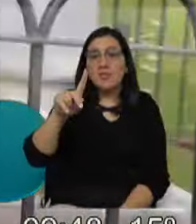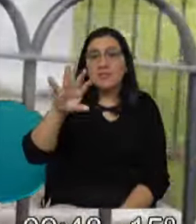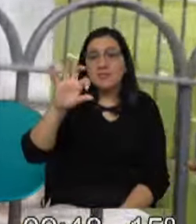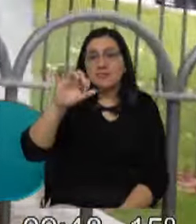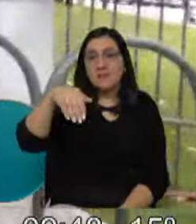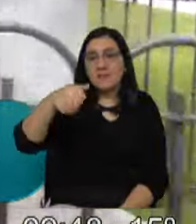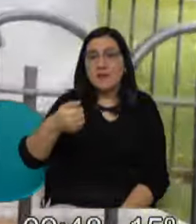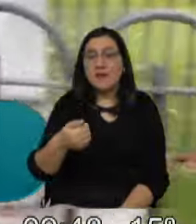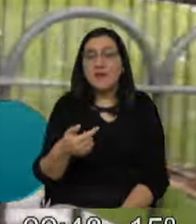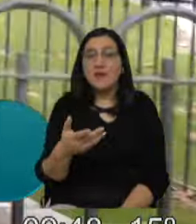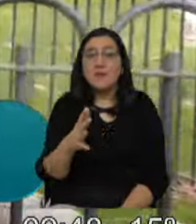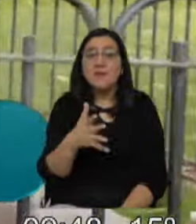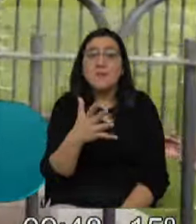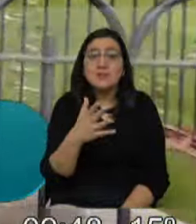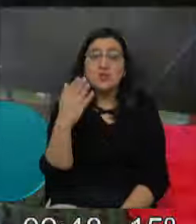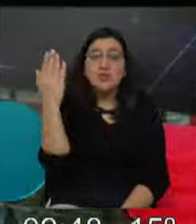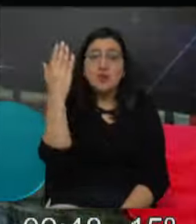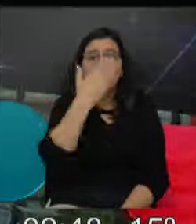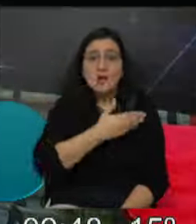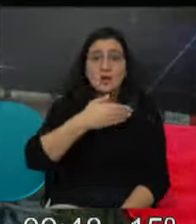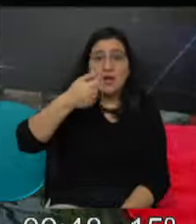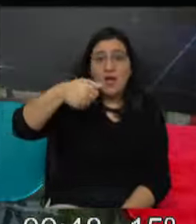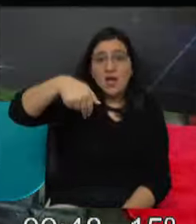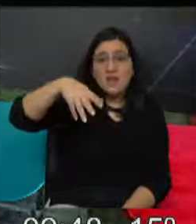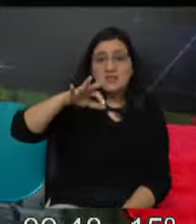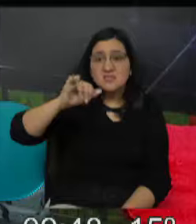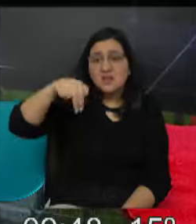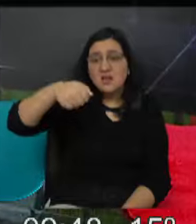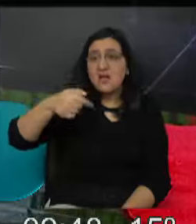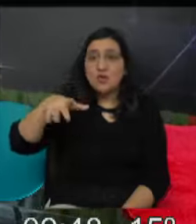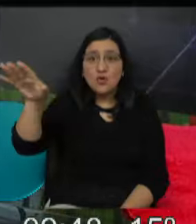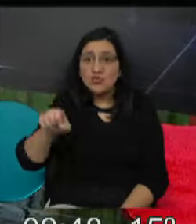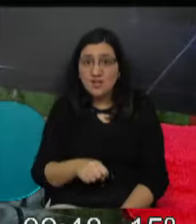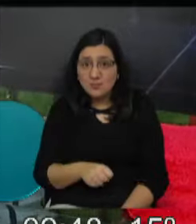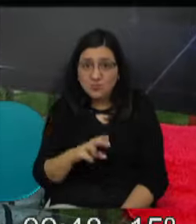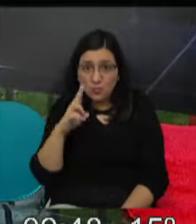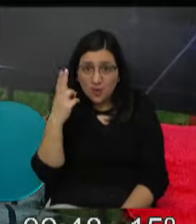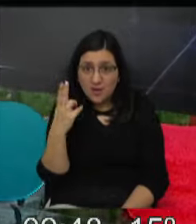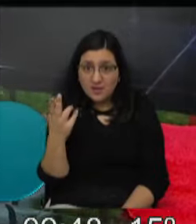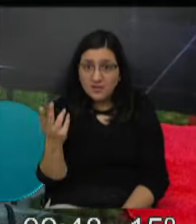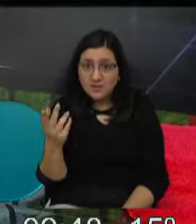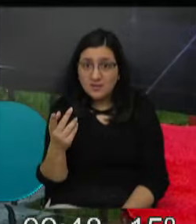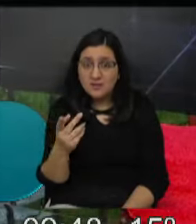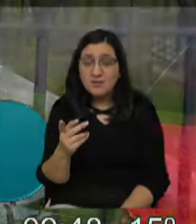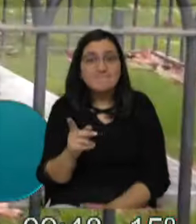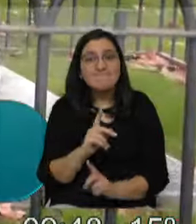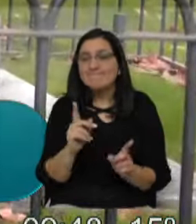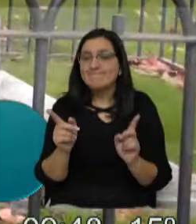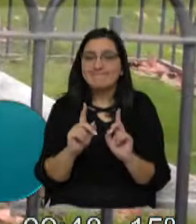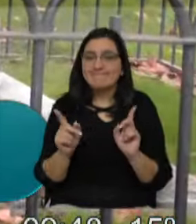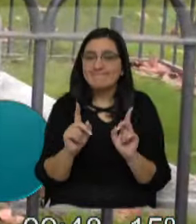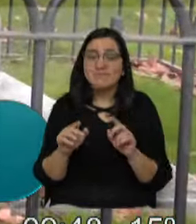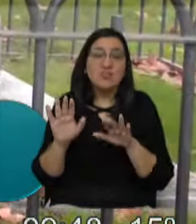está en una situación de espera y no es tan conocido. J. Ancina, ¿no lo trajimos? ¿Para Uruguay? Ancina, no.